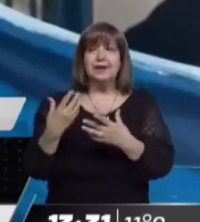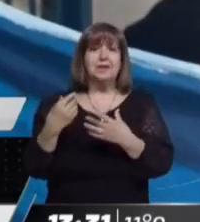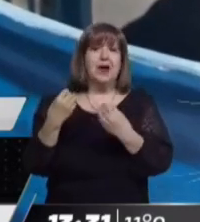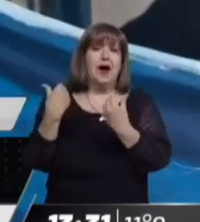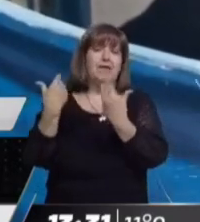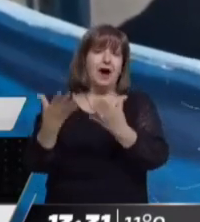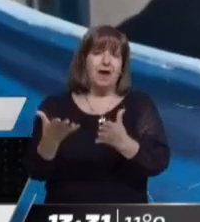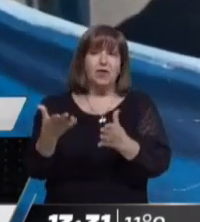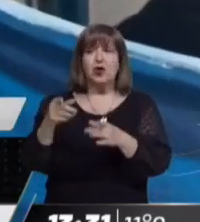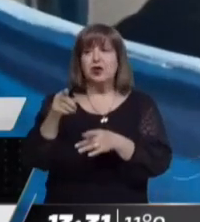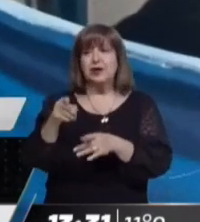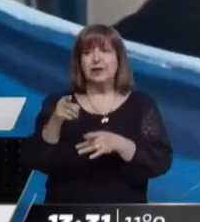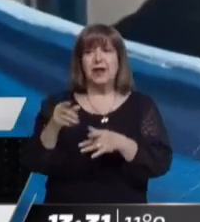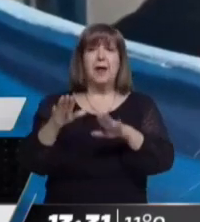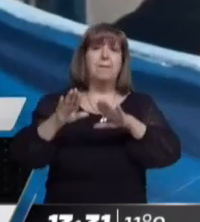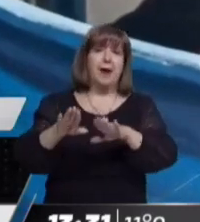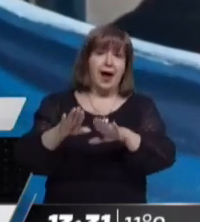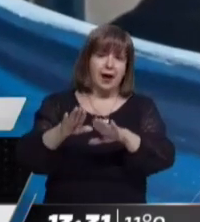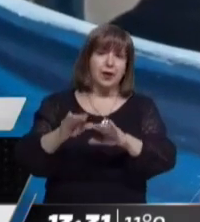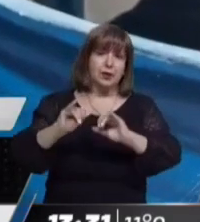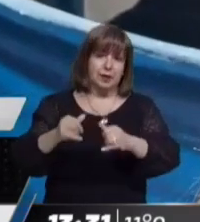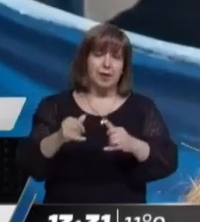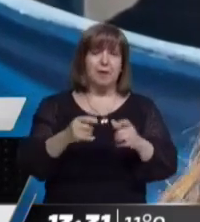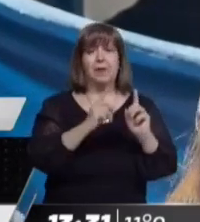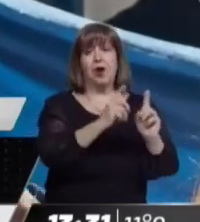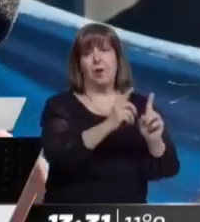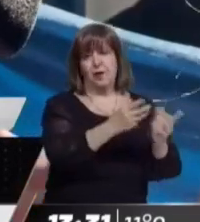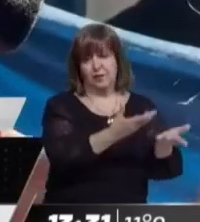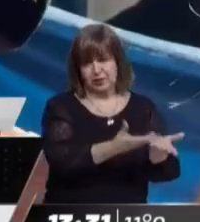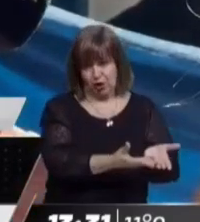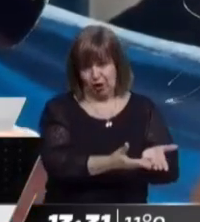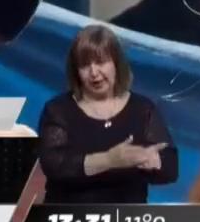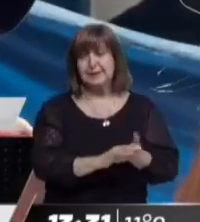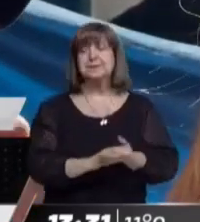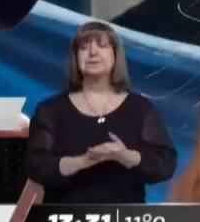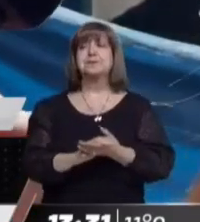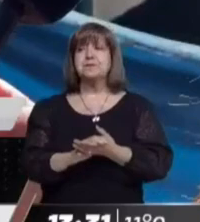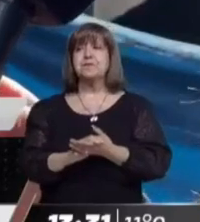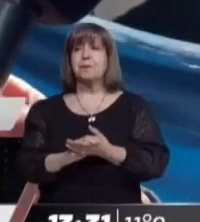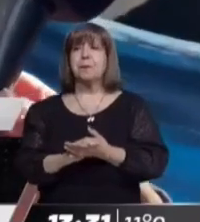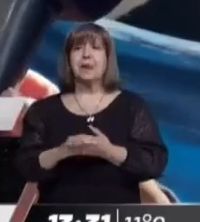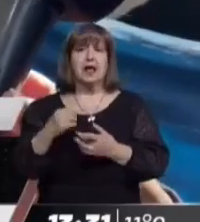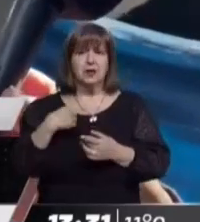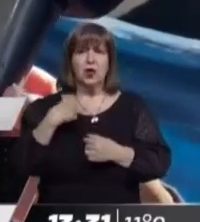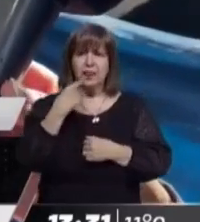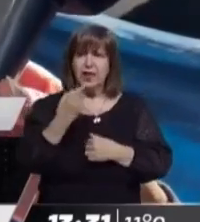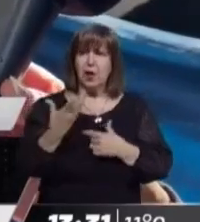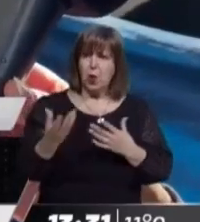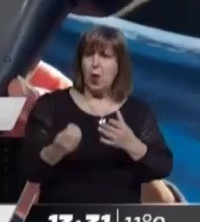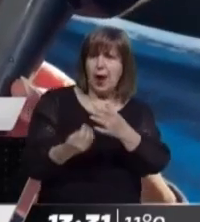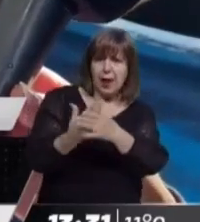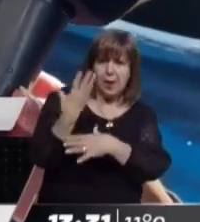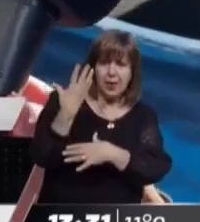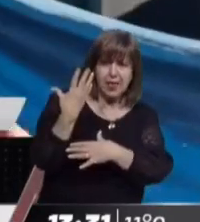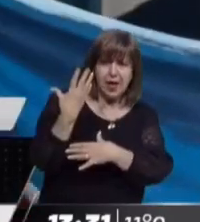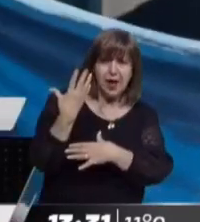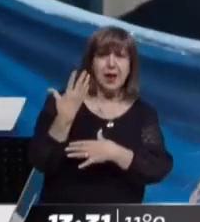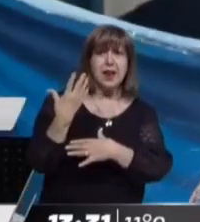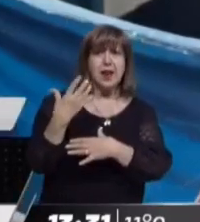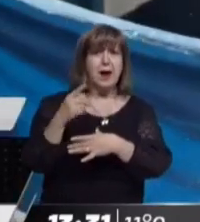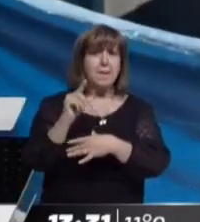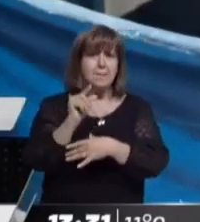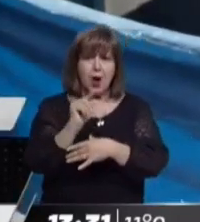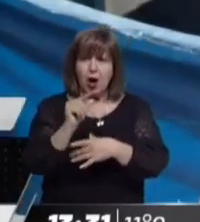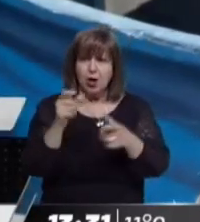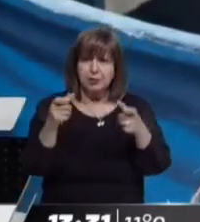situación económica que están pasando los docentes. Yo estaba señalando que vinieron muy pocos en la mañana y parece que en la tarde no va a ser difícil. Y en